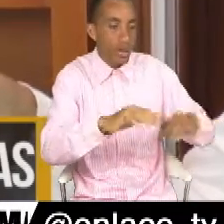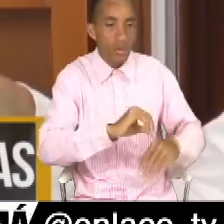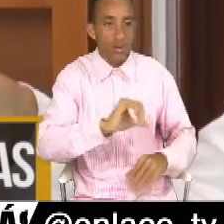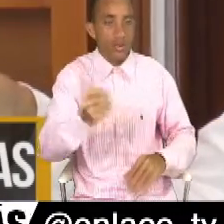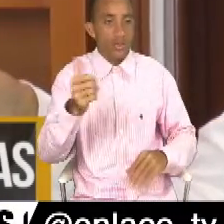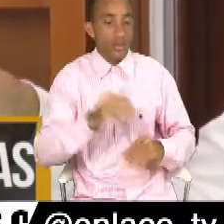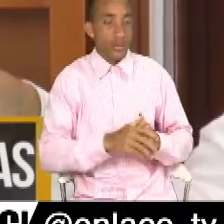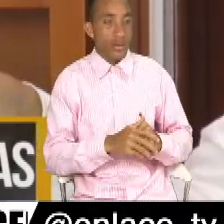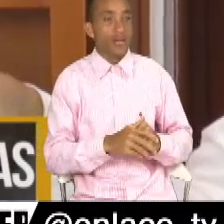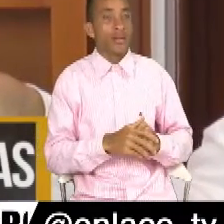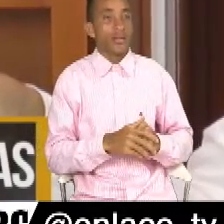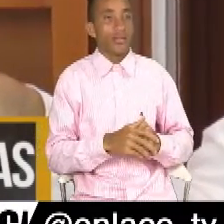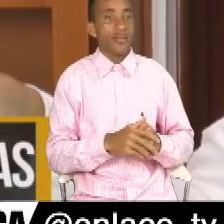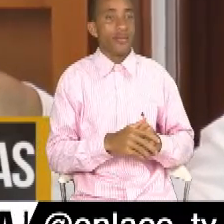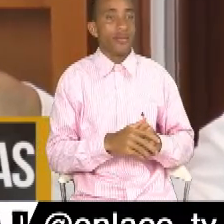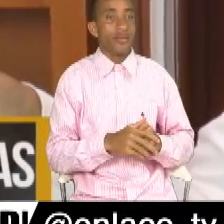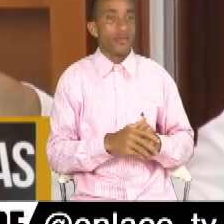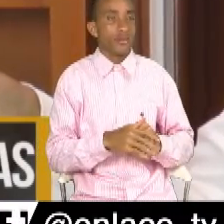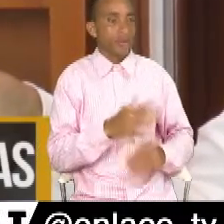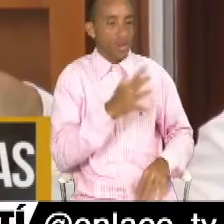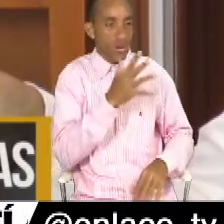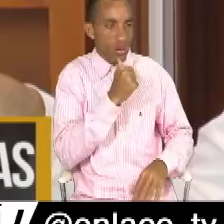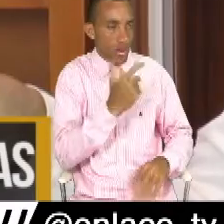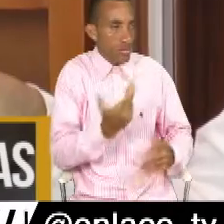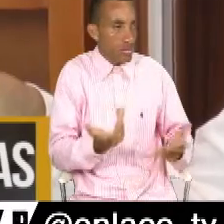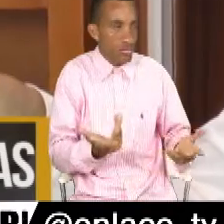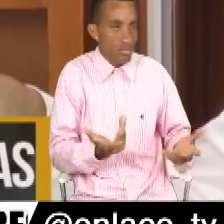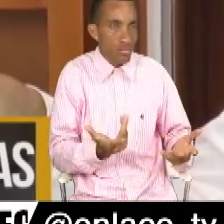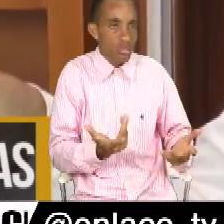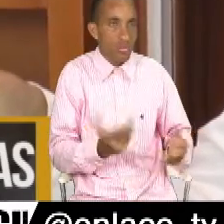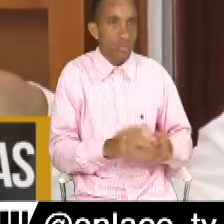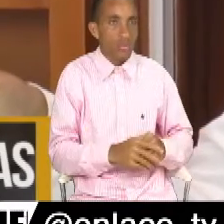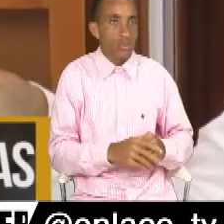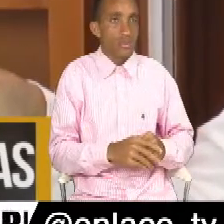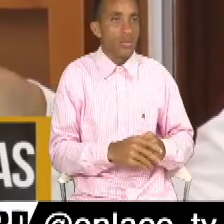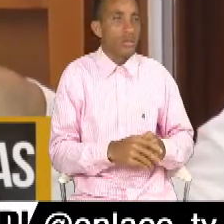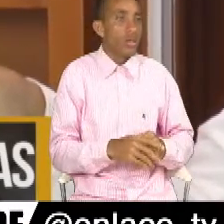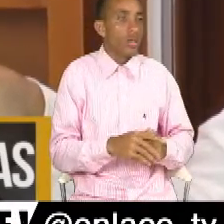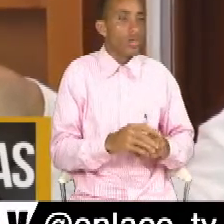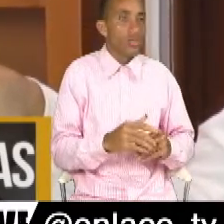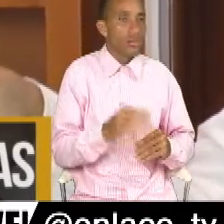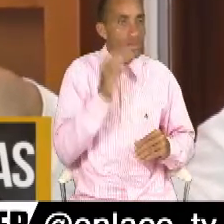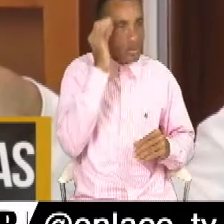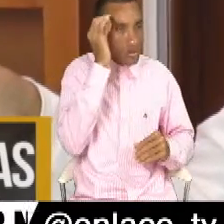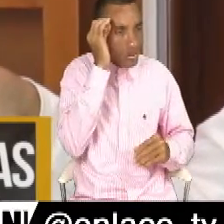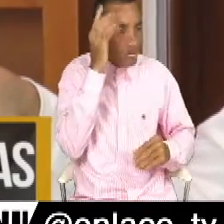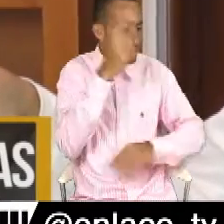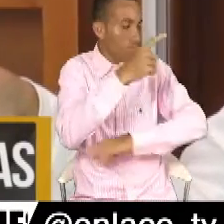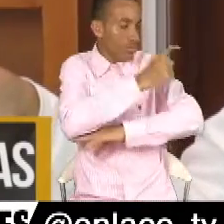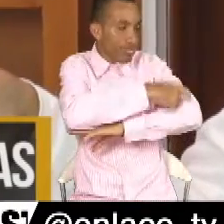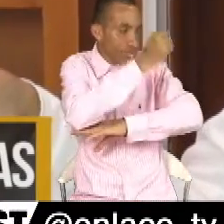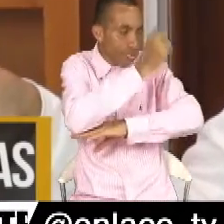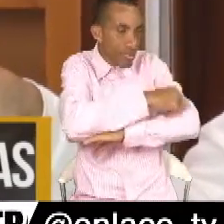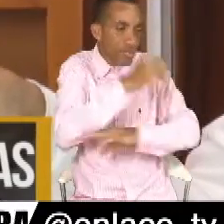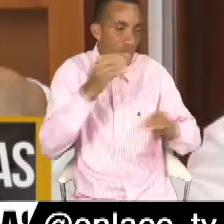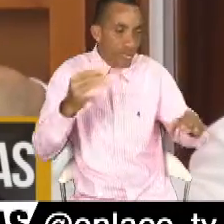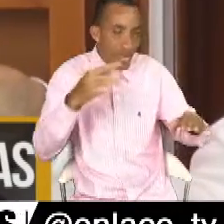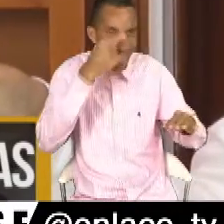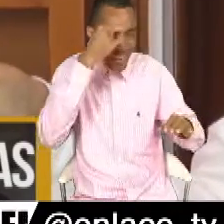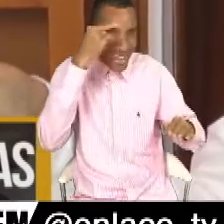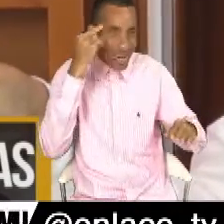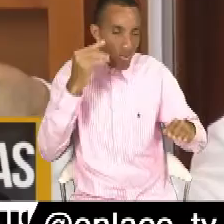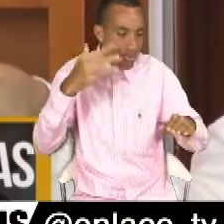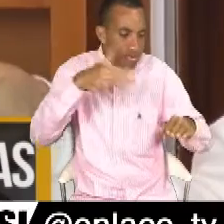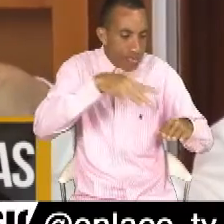y efectivamente no existe todavía ningún tipo de trazabilidad de hidrocarburos. Sin embargo, requerimos